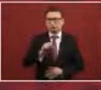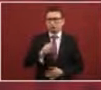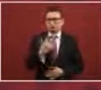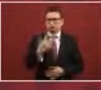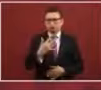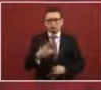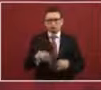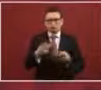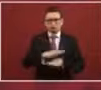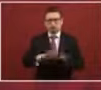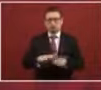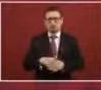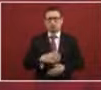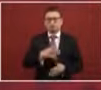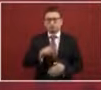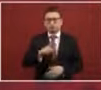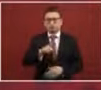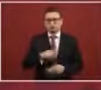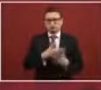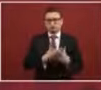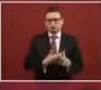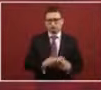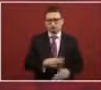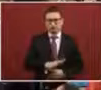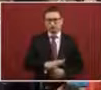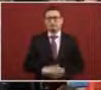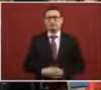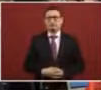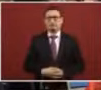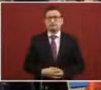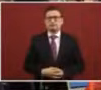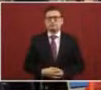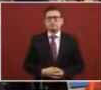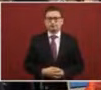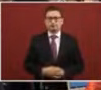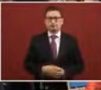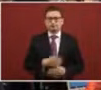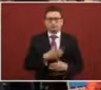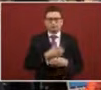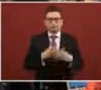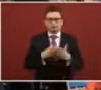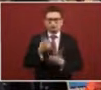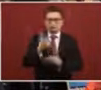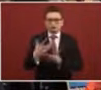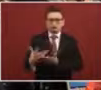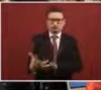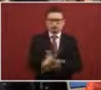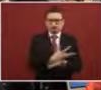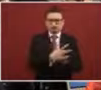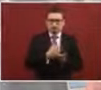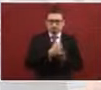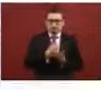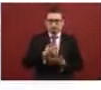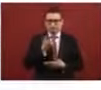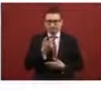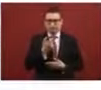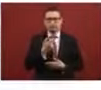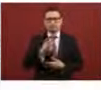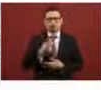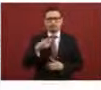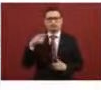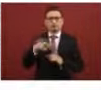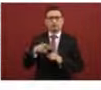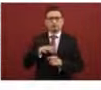65, quedando 17 desiertos. Estos recursos, como instruyó el señor presidente de la República, se van a